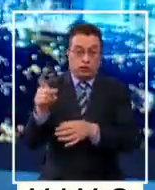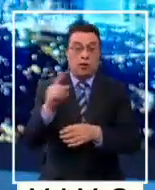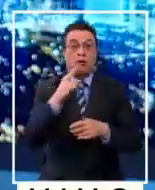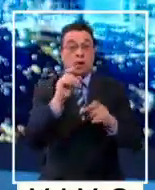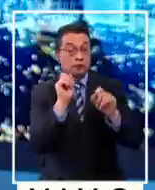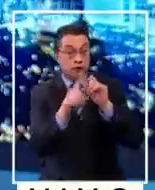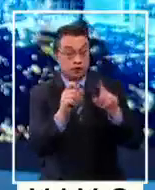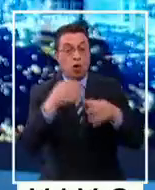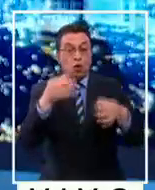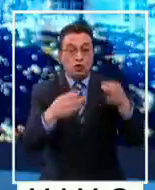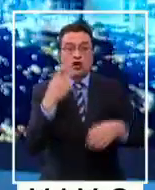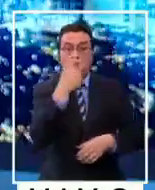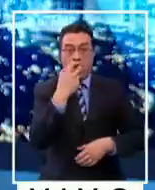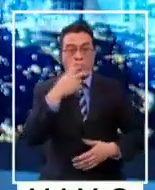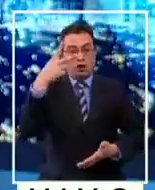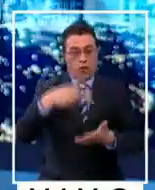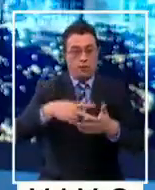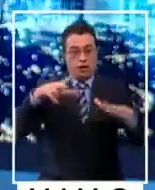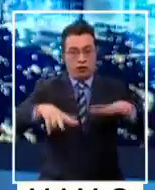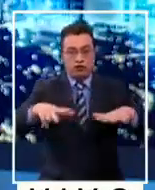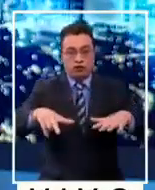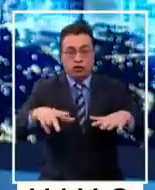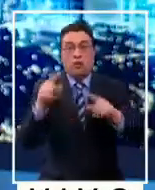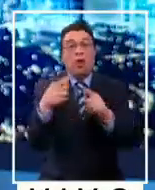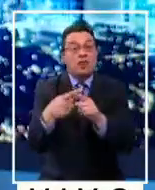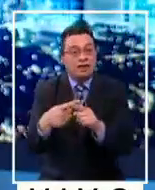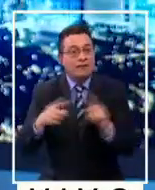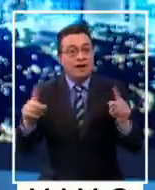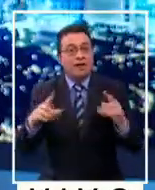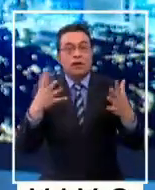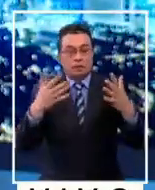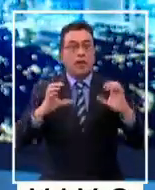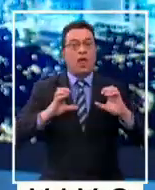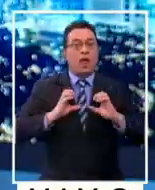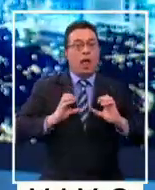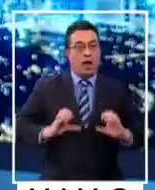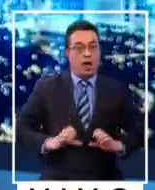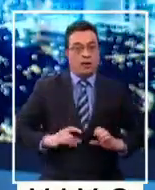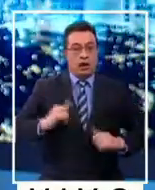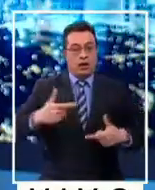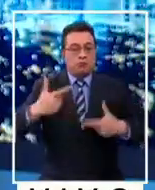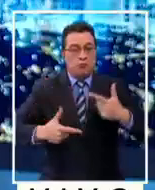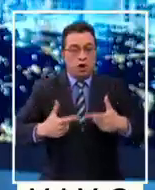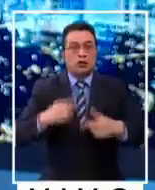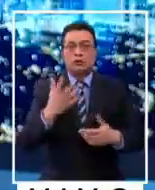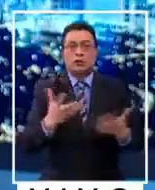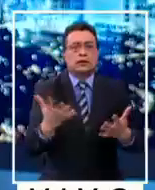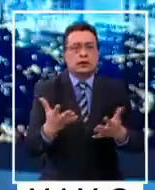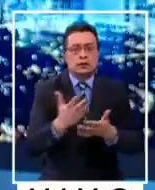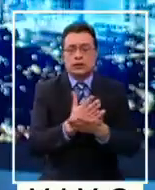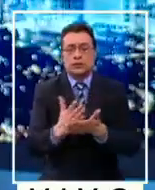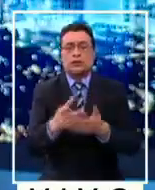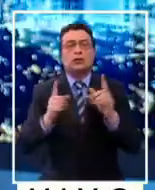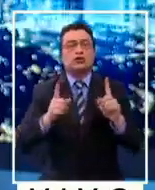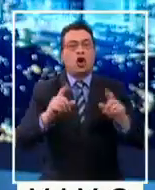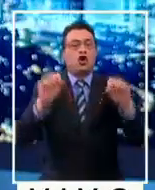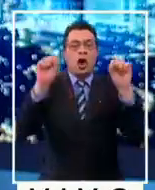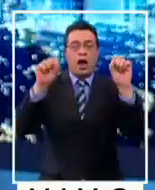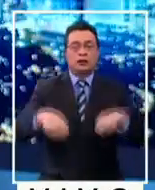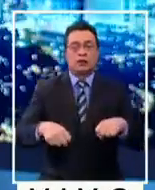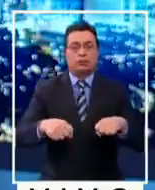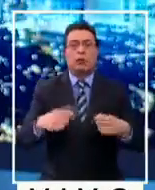defensa, en un juicio oral en 2018. Asunto diferente es el estándar ético y político sobre qué acciones son